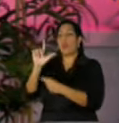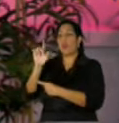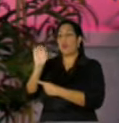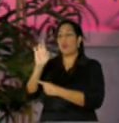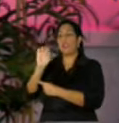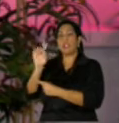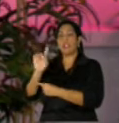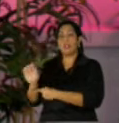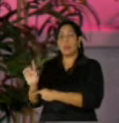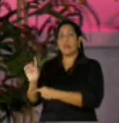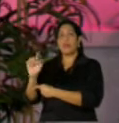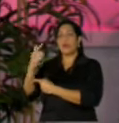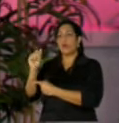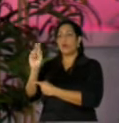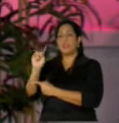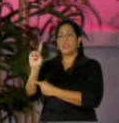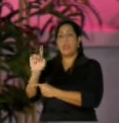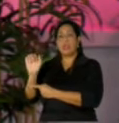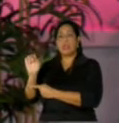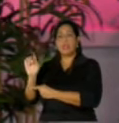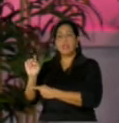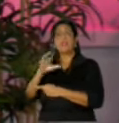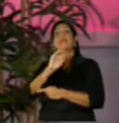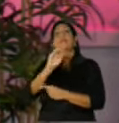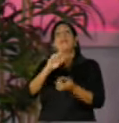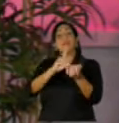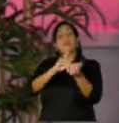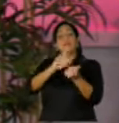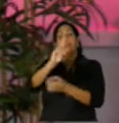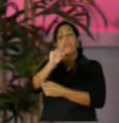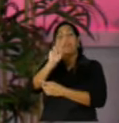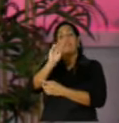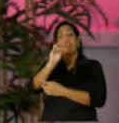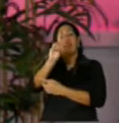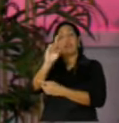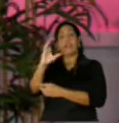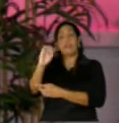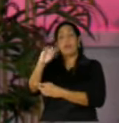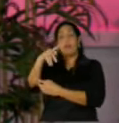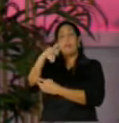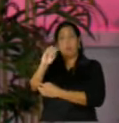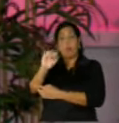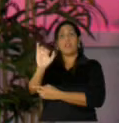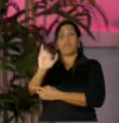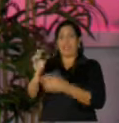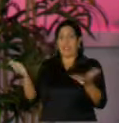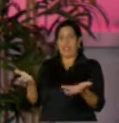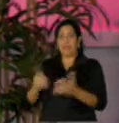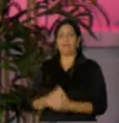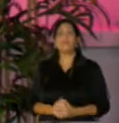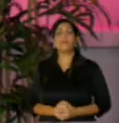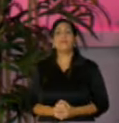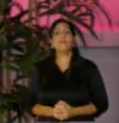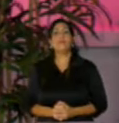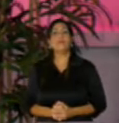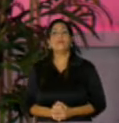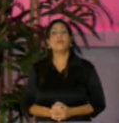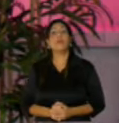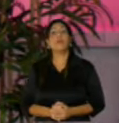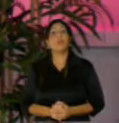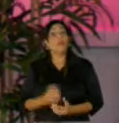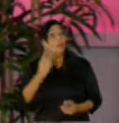el epidemiólogo senior del Departamento de Salud, el doctor David Capó, también ya presentes aquí. Asimismo,